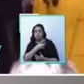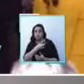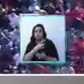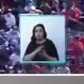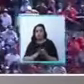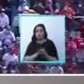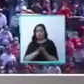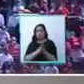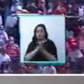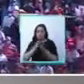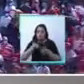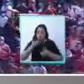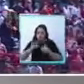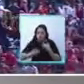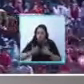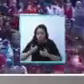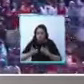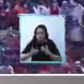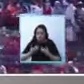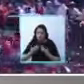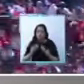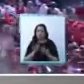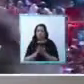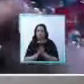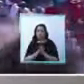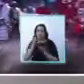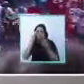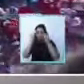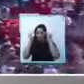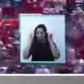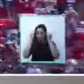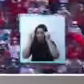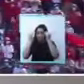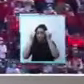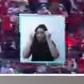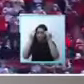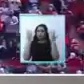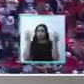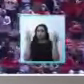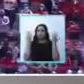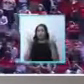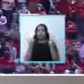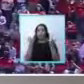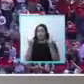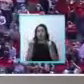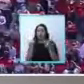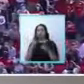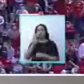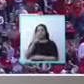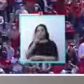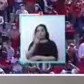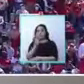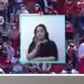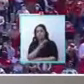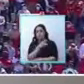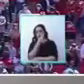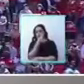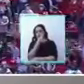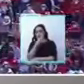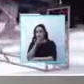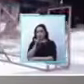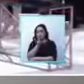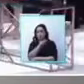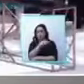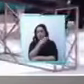en estos grupos, por ese esquema y esa forma en cómo se busca el reparto los beneficios de...